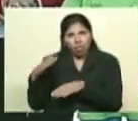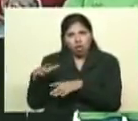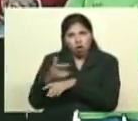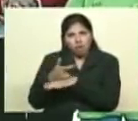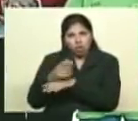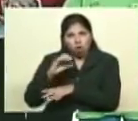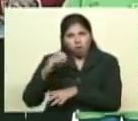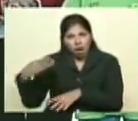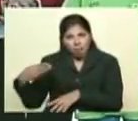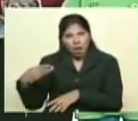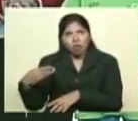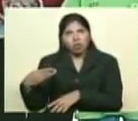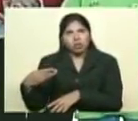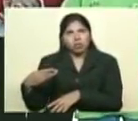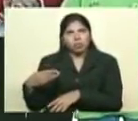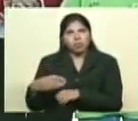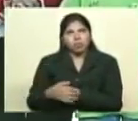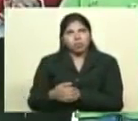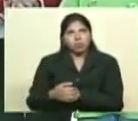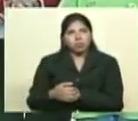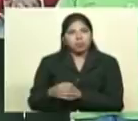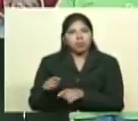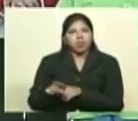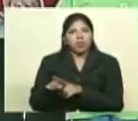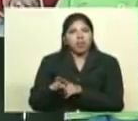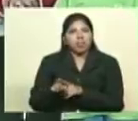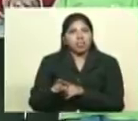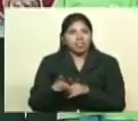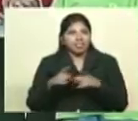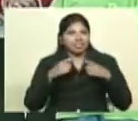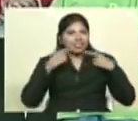hacía con una sonrisa.